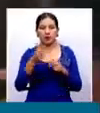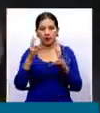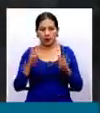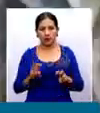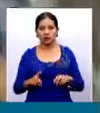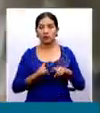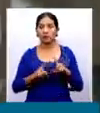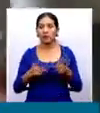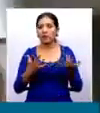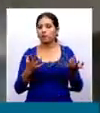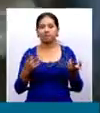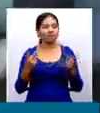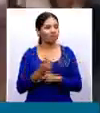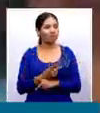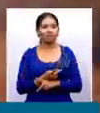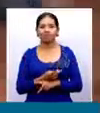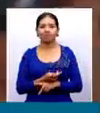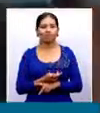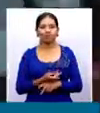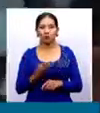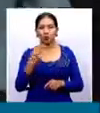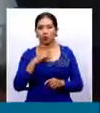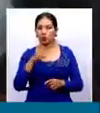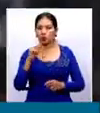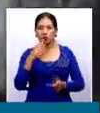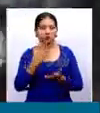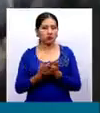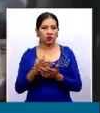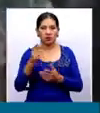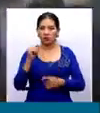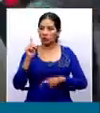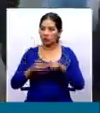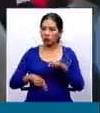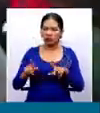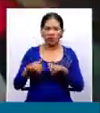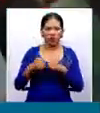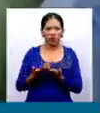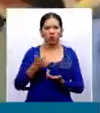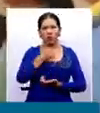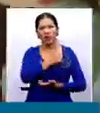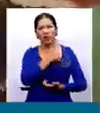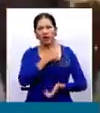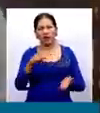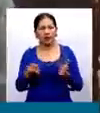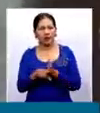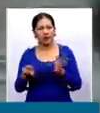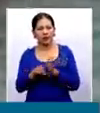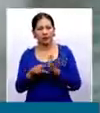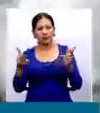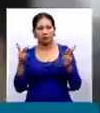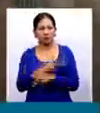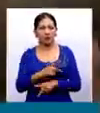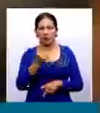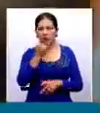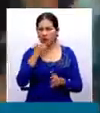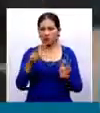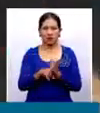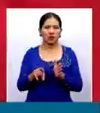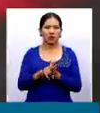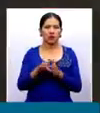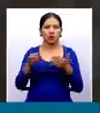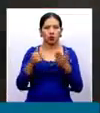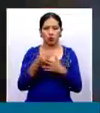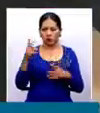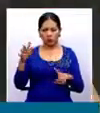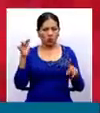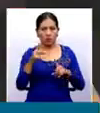no, nada aconsejable, no deseo a nadie esto. Es una situación vandálica la que hemos